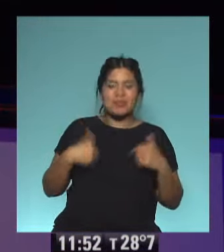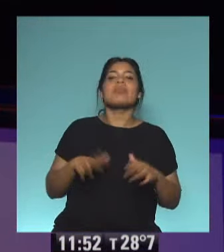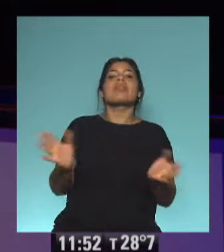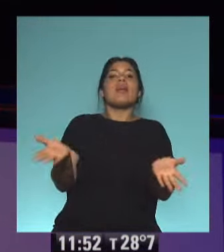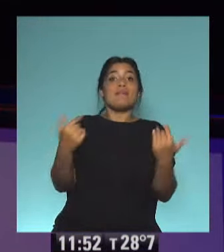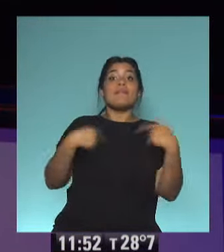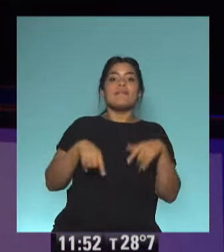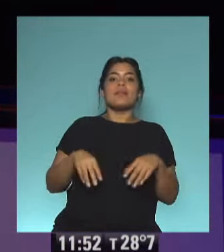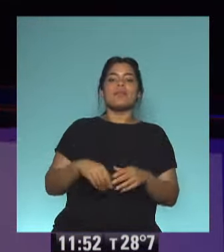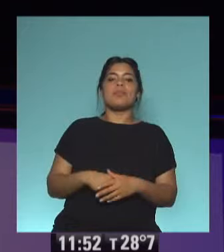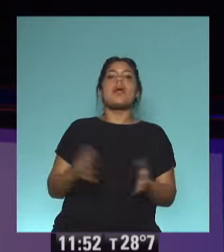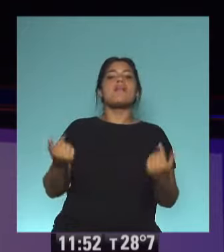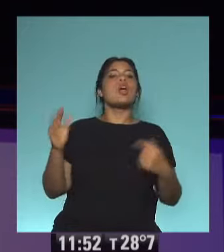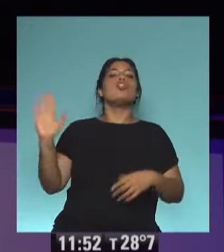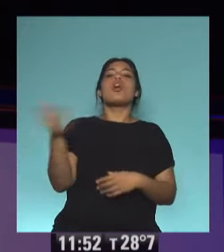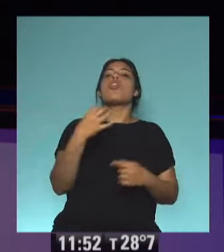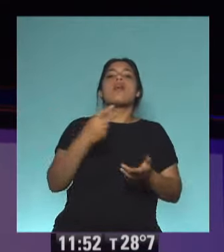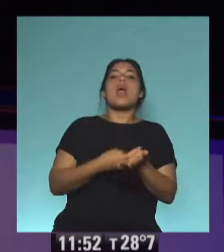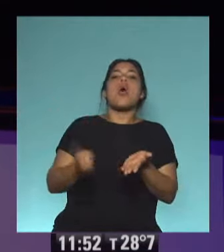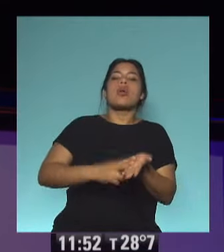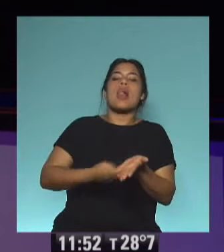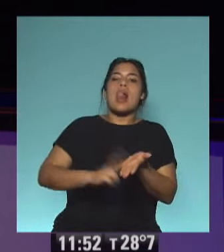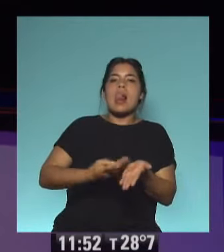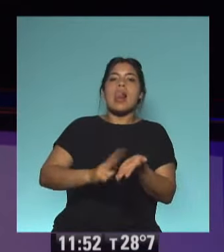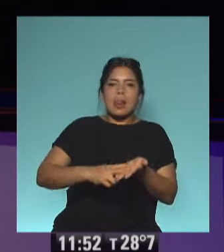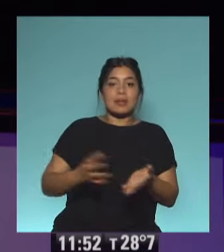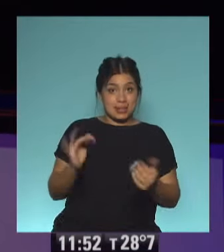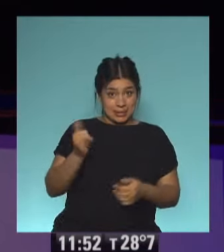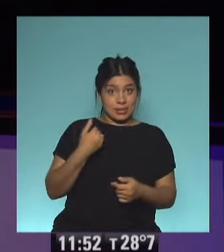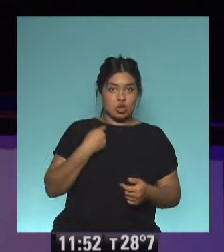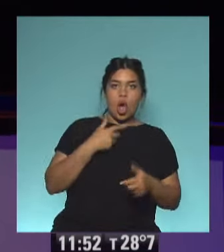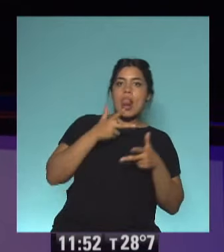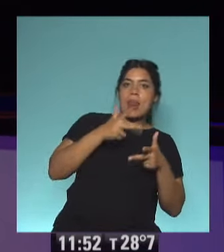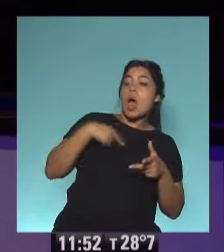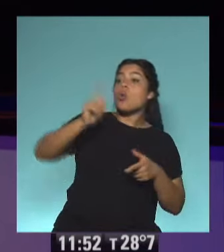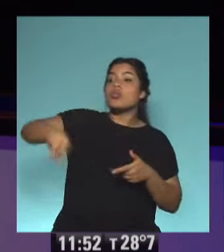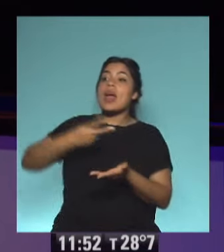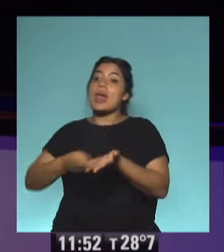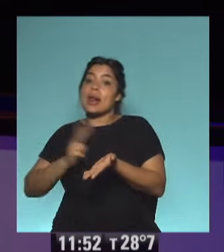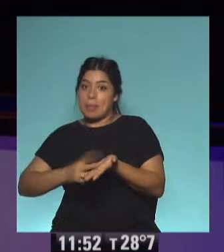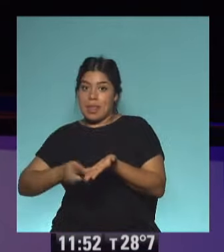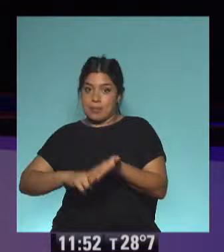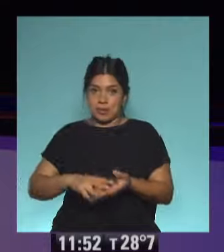Última, esta se puede repetir, es para cantar y repetir. Así que yo canto y repetimos todas en casa. ¿Dale? Que dice así.